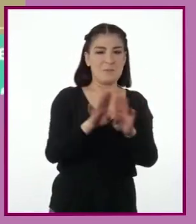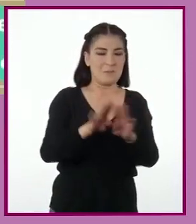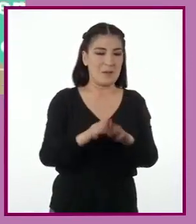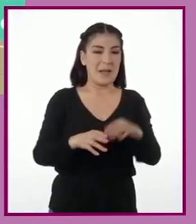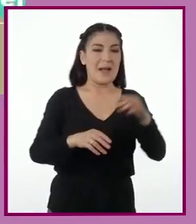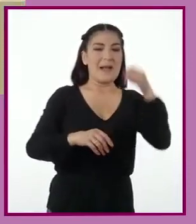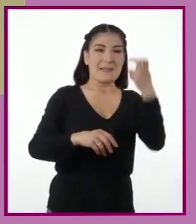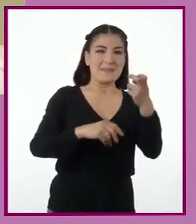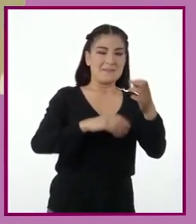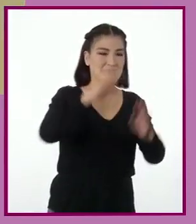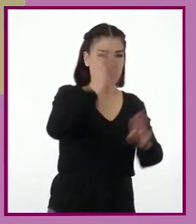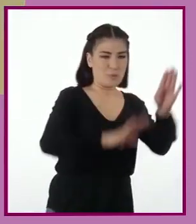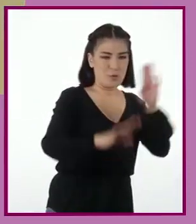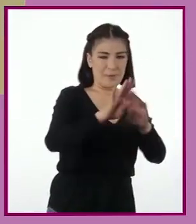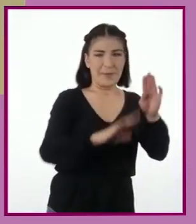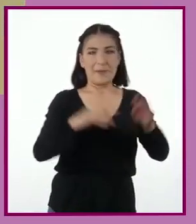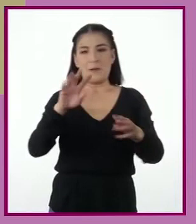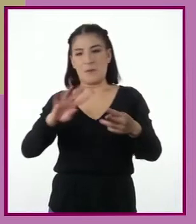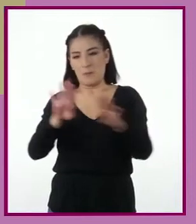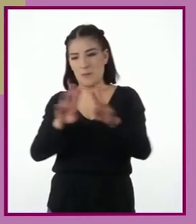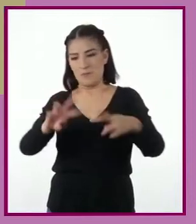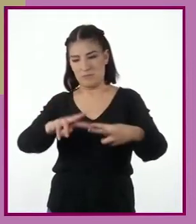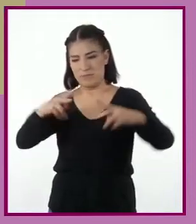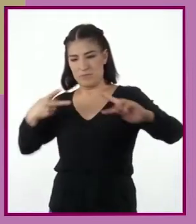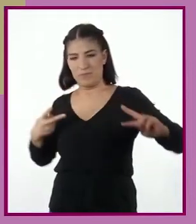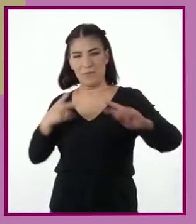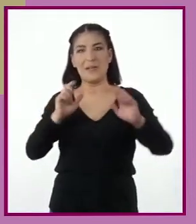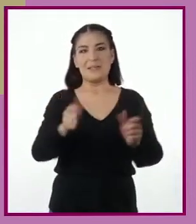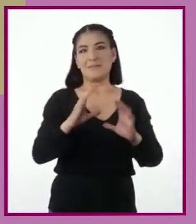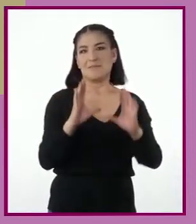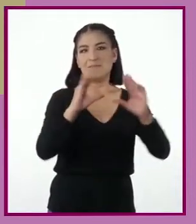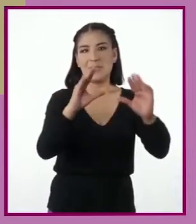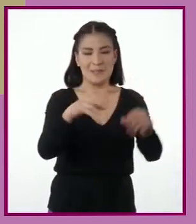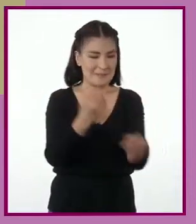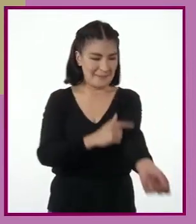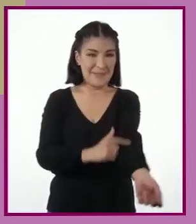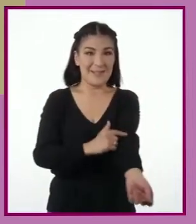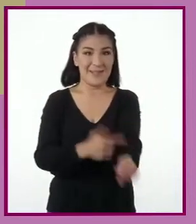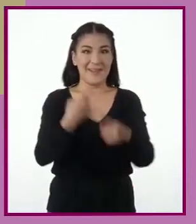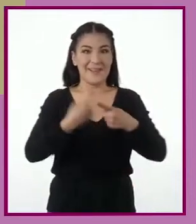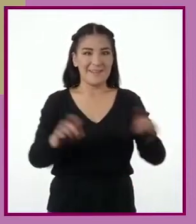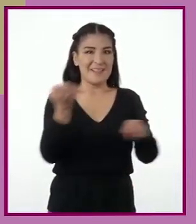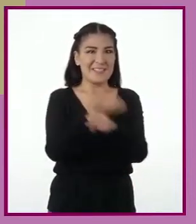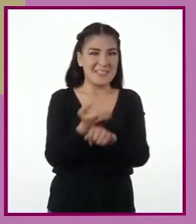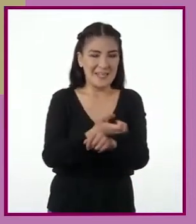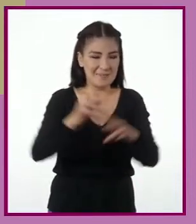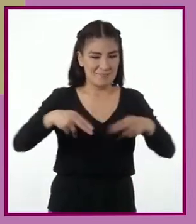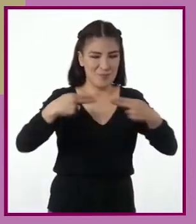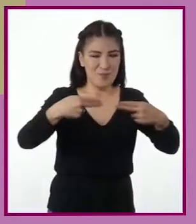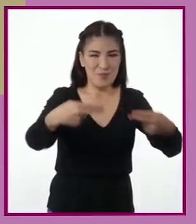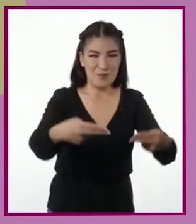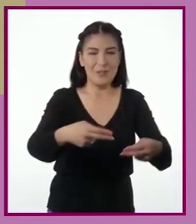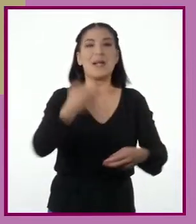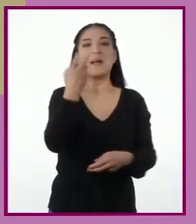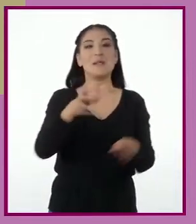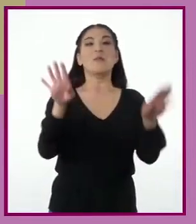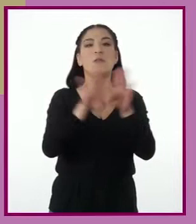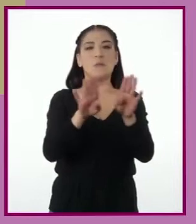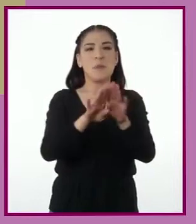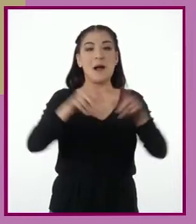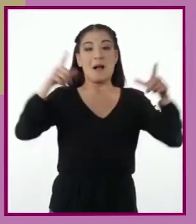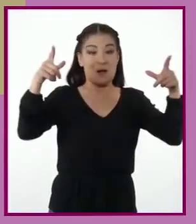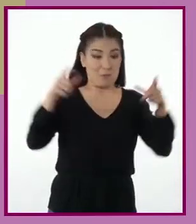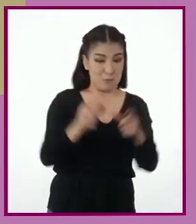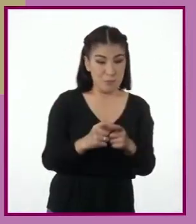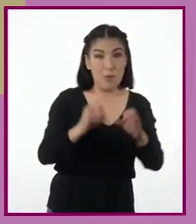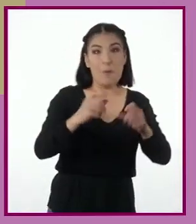ambiente afectan el material hereditario de una población, de manera que favorece su reproducción, o bien la disminuye